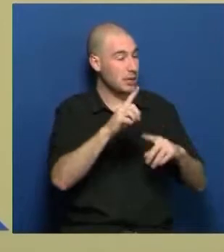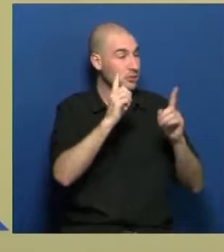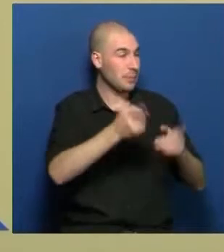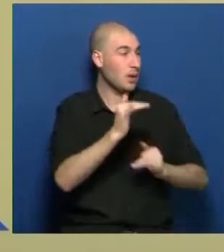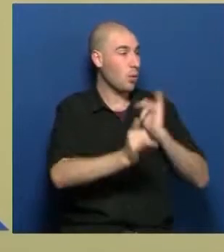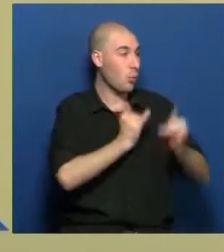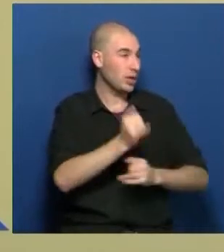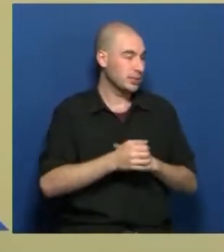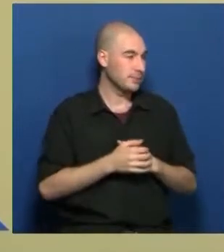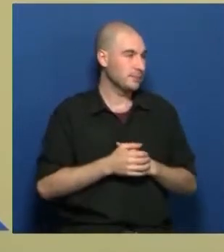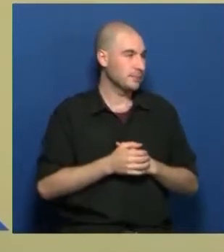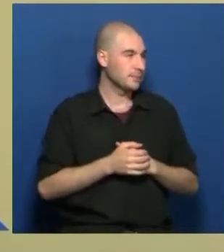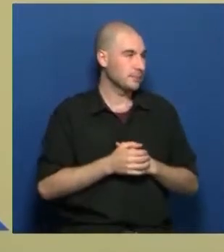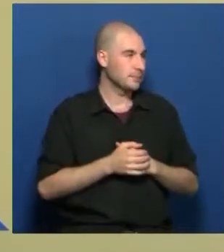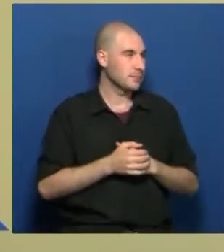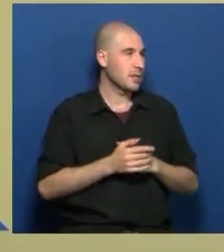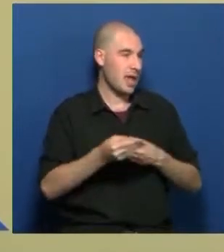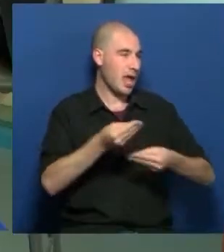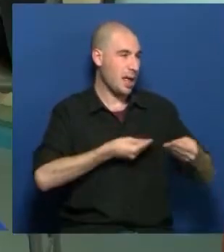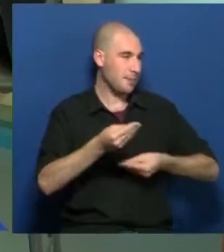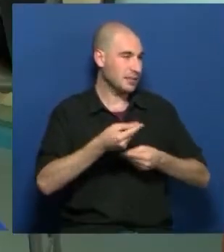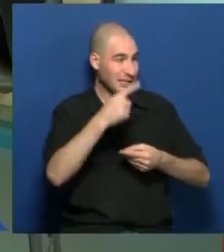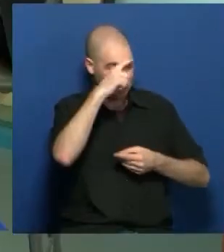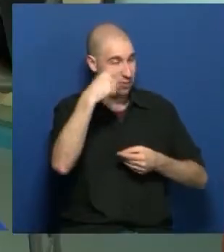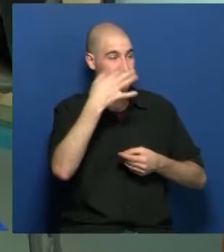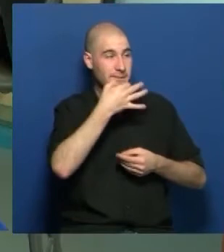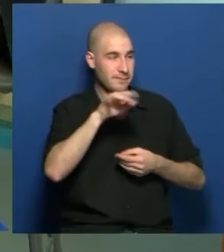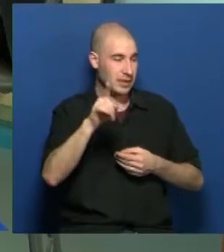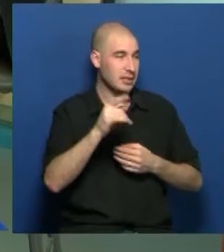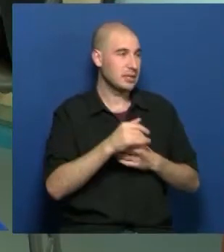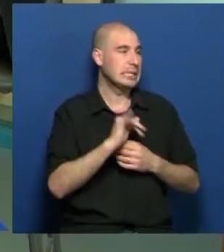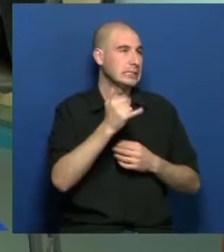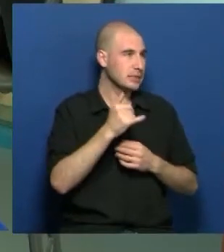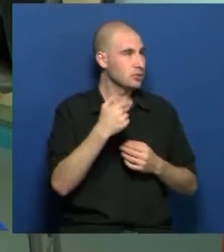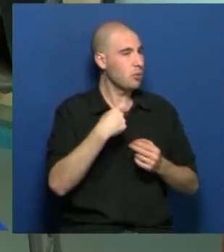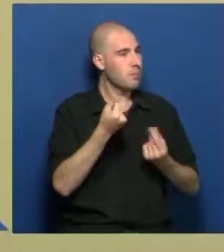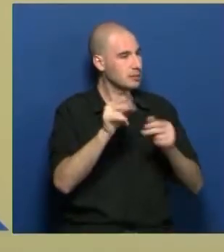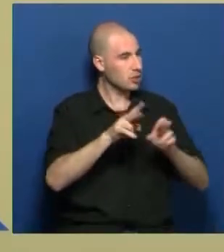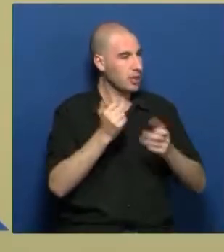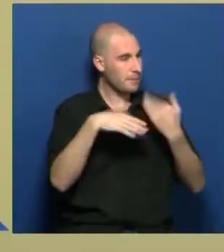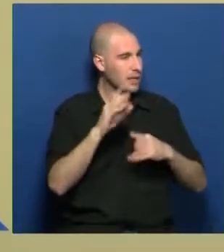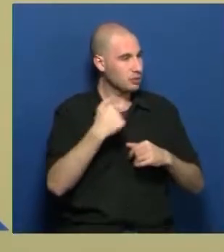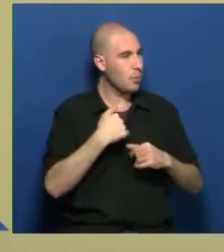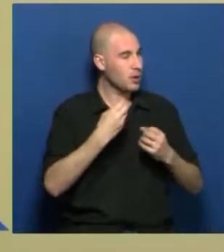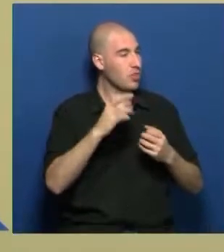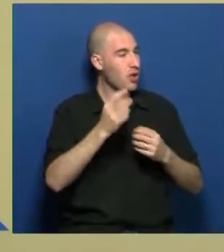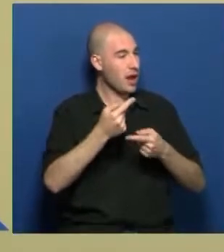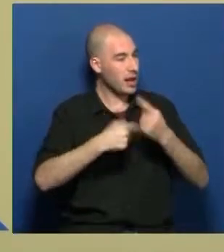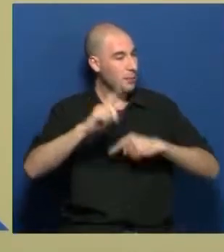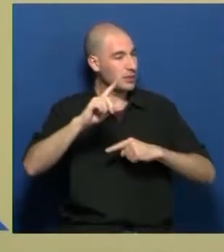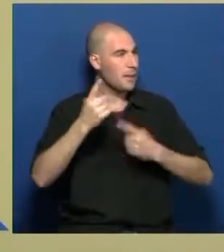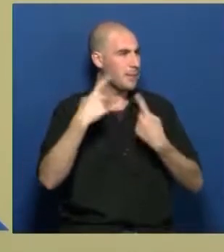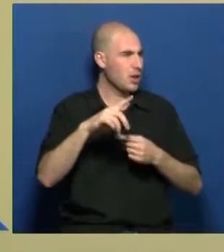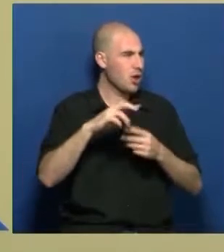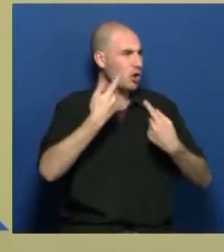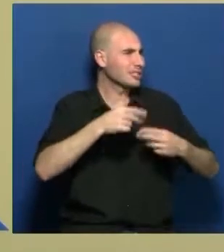te dicen las empresas que exportan vino, sí, voy a tener más rentabilidad yo porque el dólar se me ajustó, pero igual